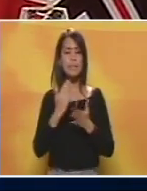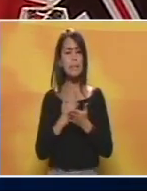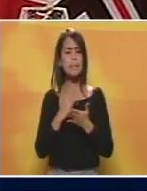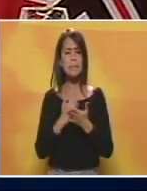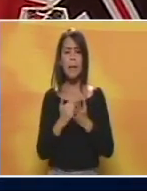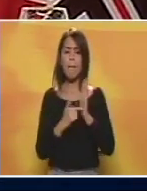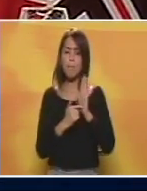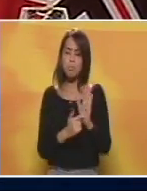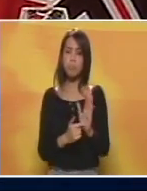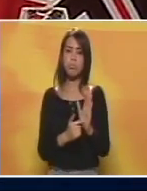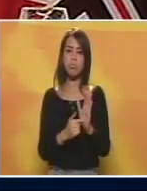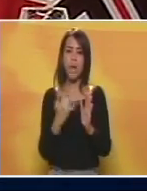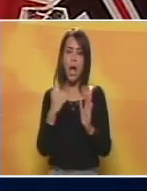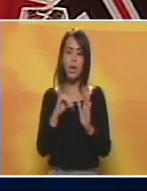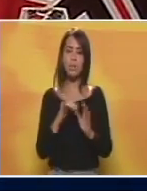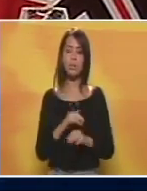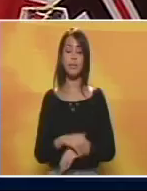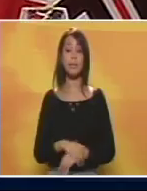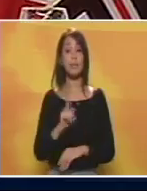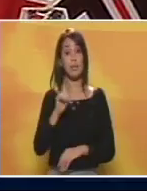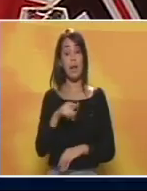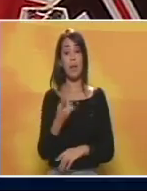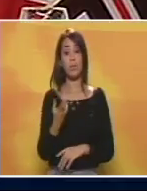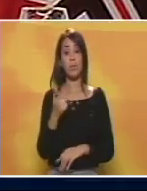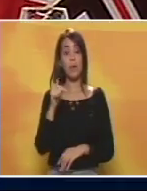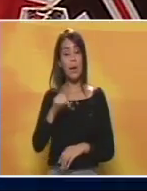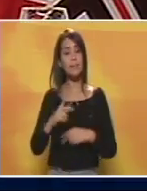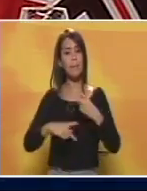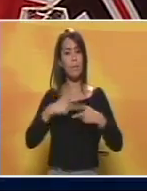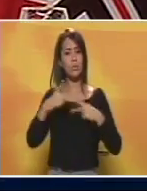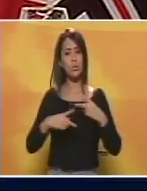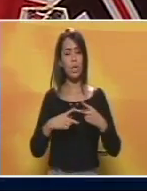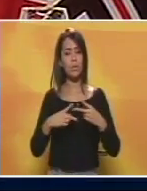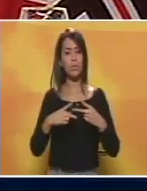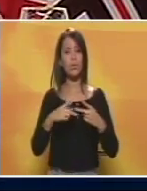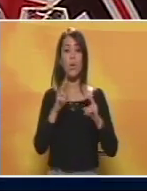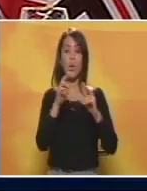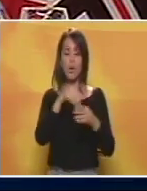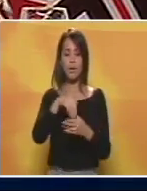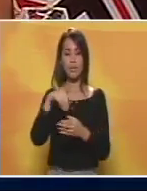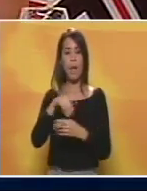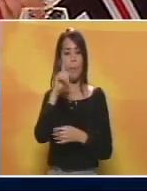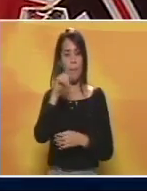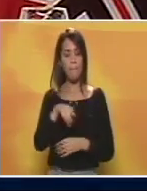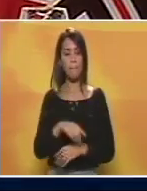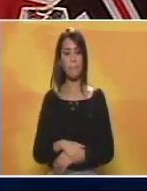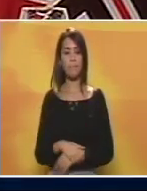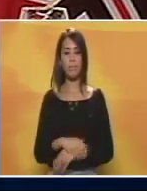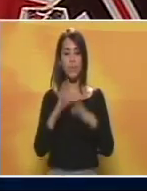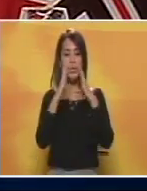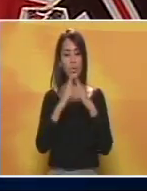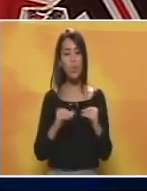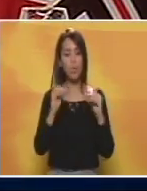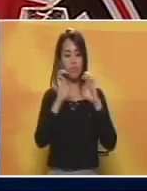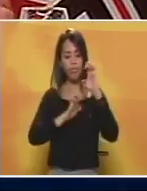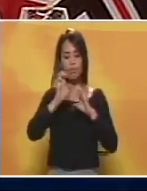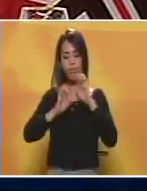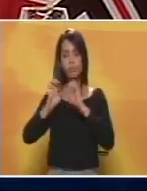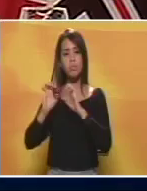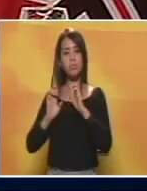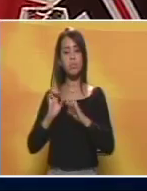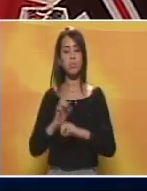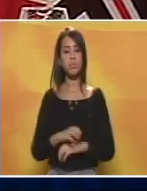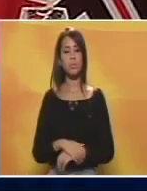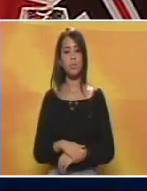estado allí y que por supuesto van a estar en este proceso electoral. todas las auditorías que